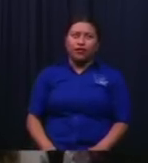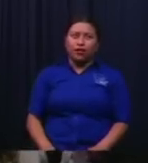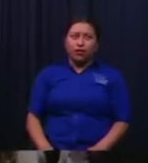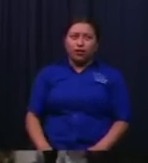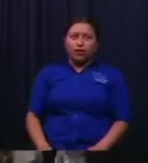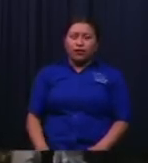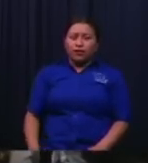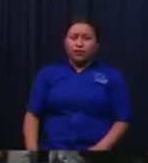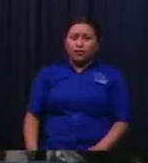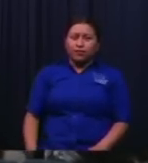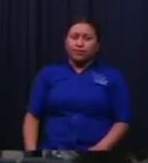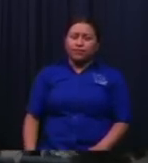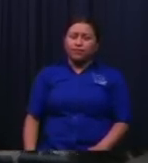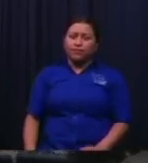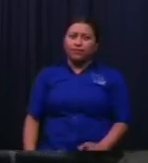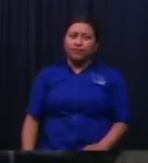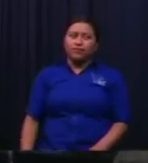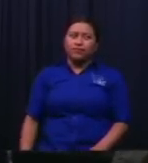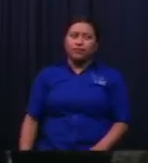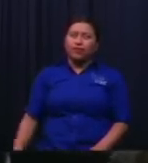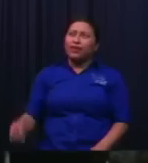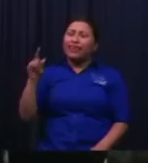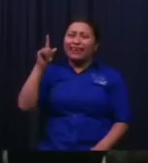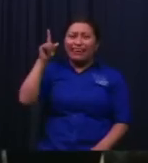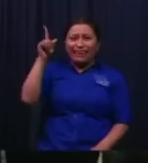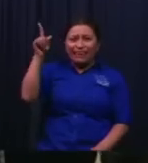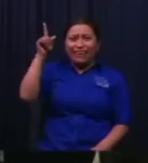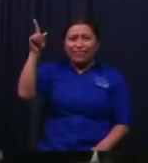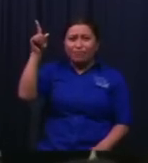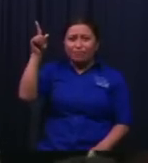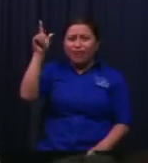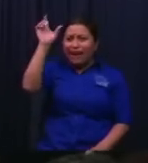gozo puesto delante de él, soportó la cruz,